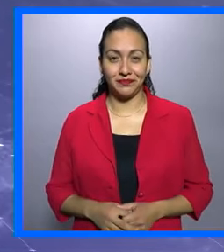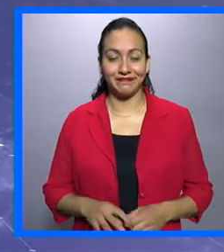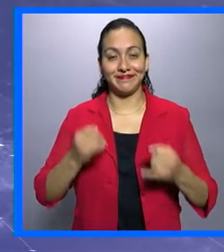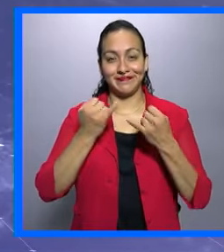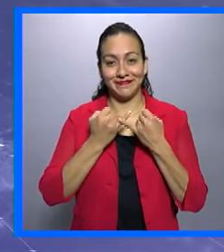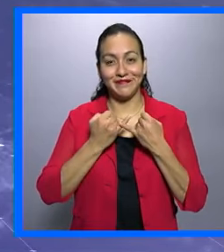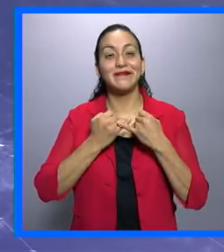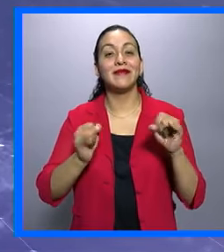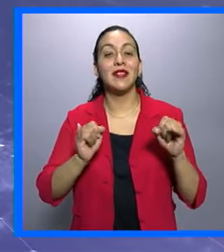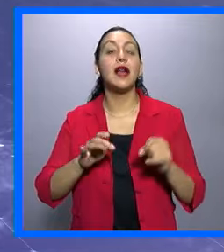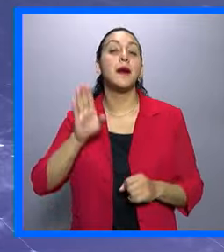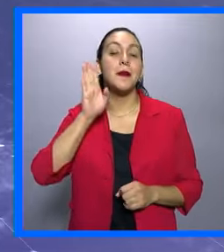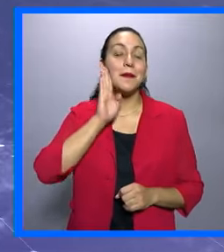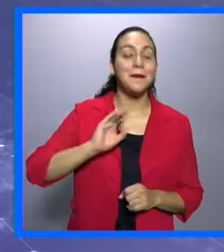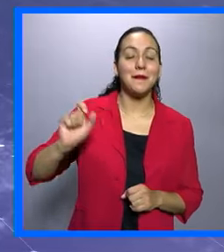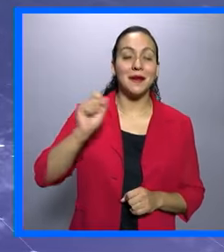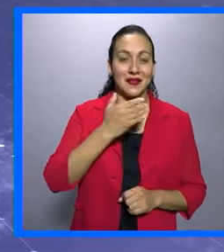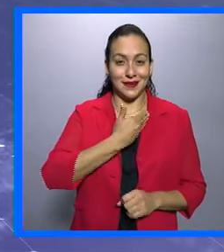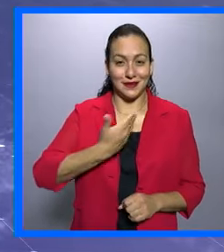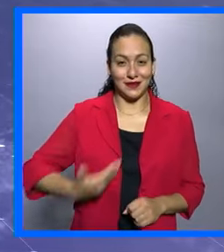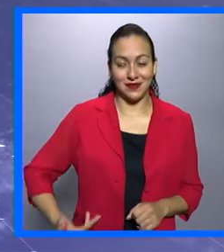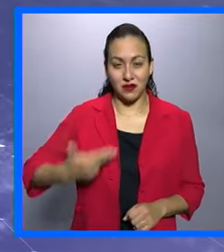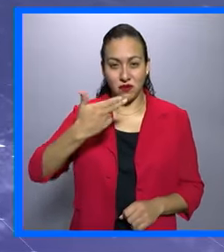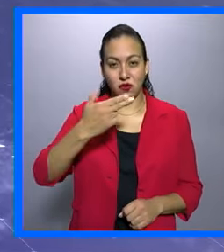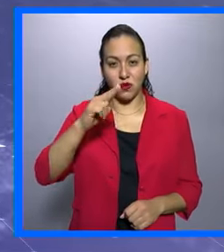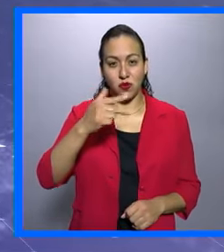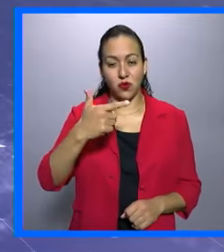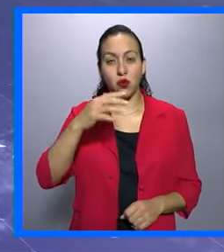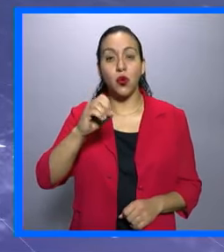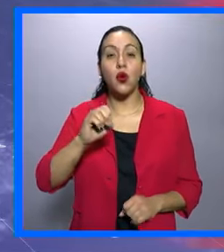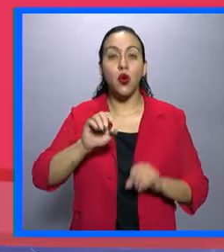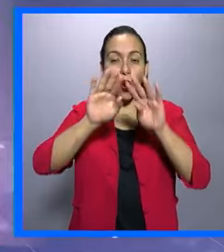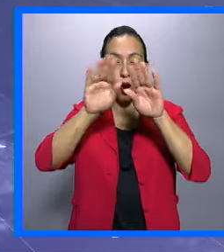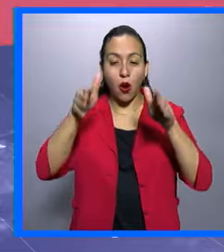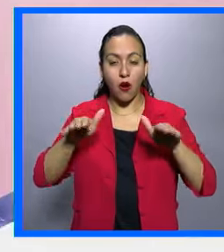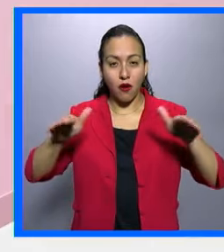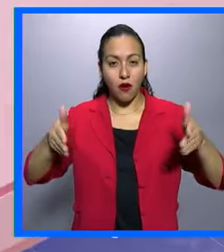Inaugura ministro presidente Hugo Aguilar Ortiz ofrenda ancestral.